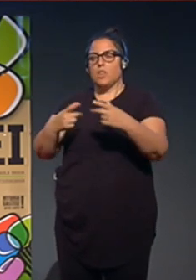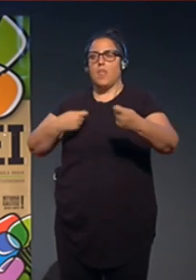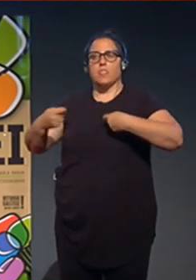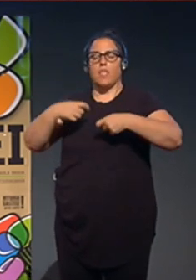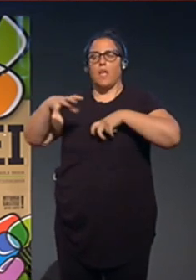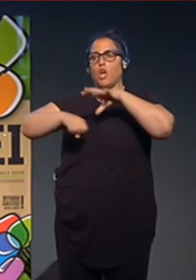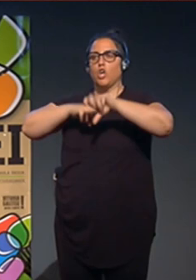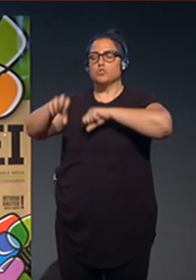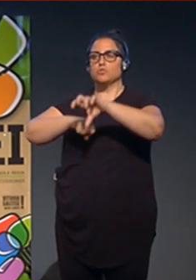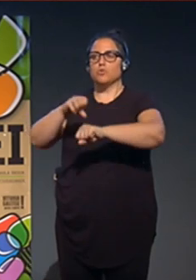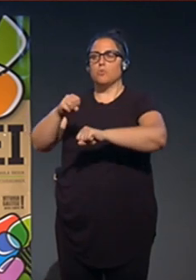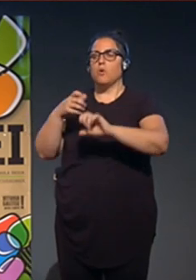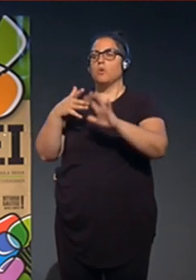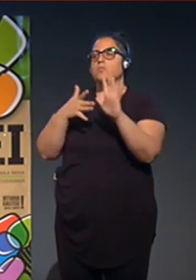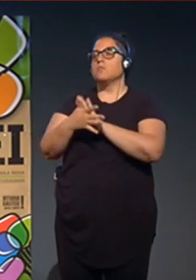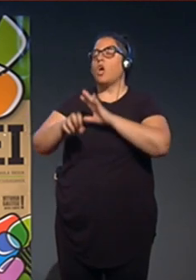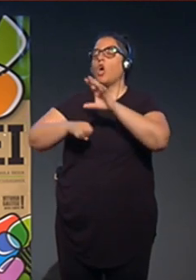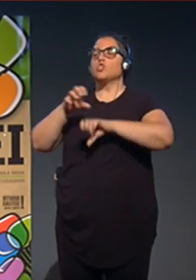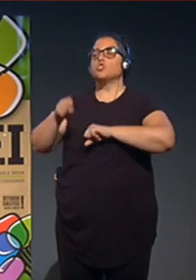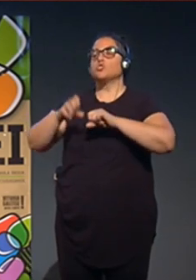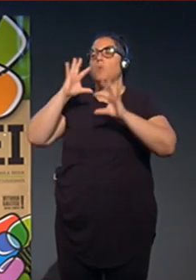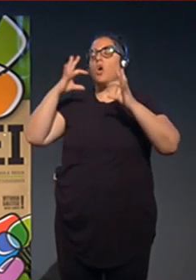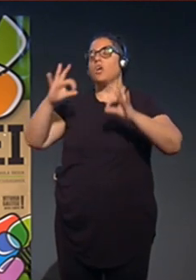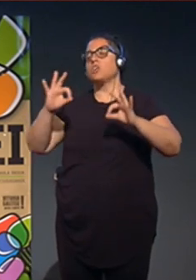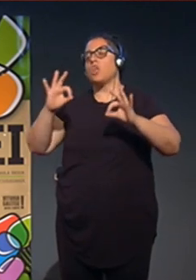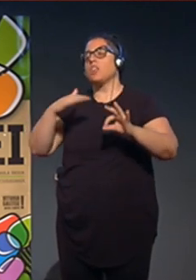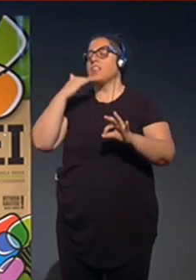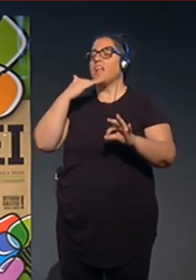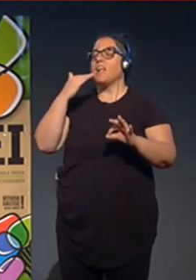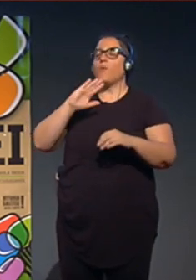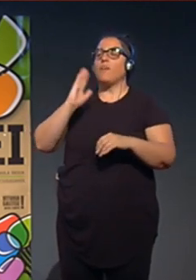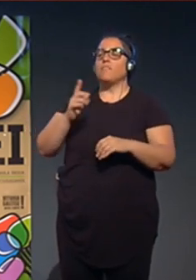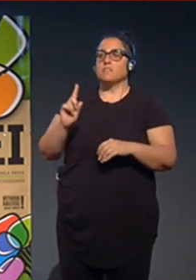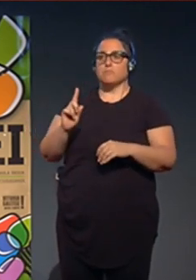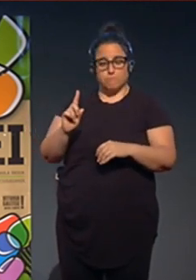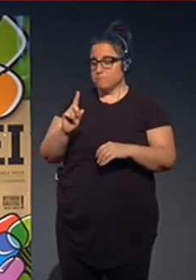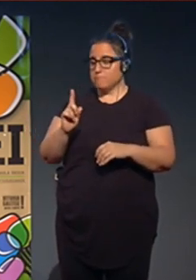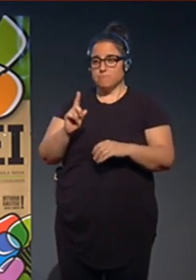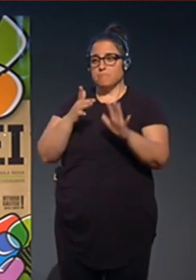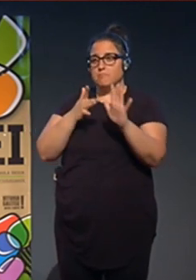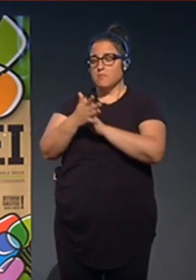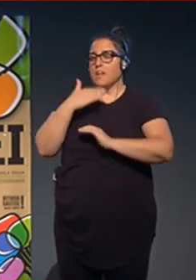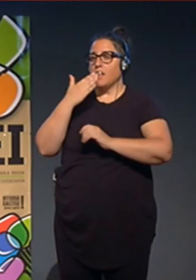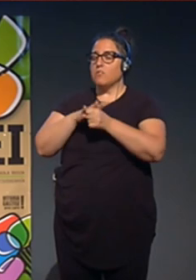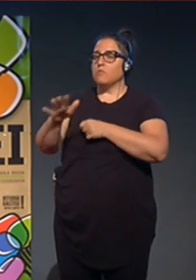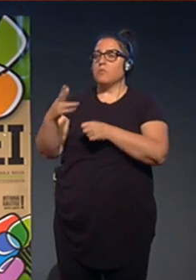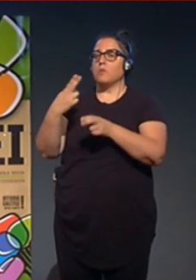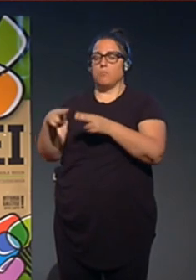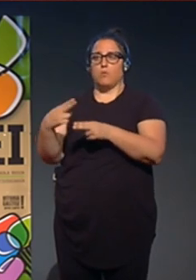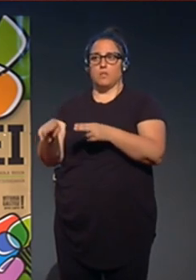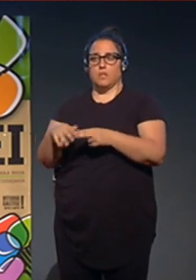consumo no es un acto inocuo el consumo Es un acto político y entonces ser